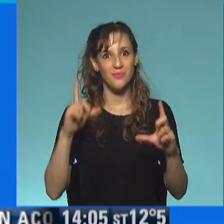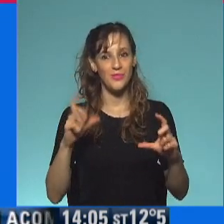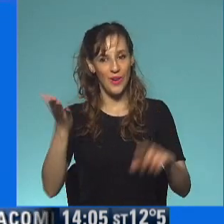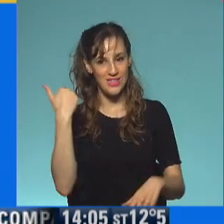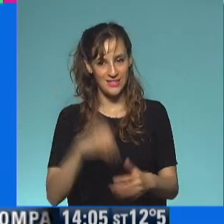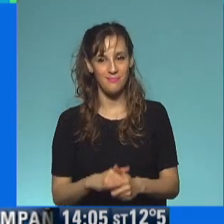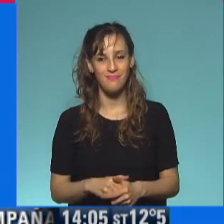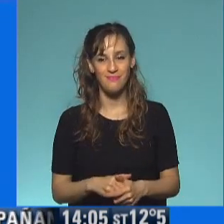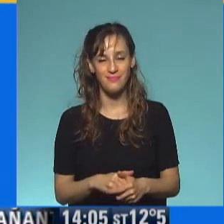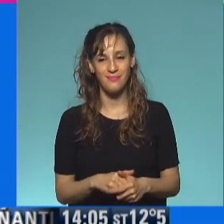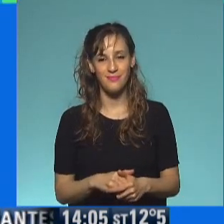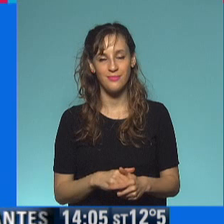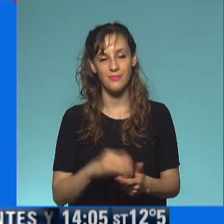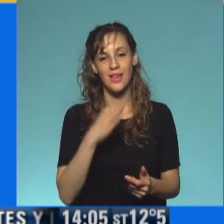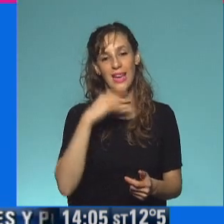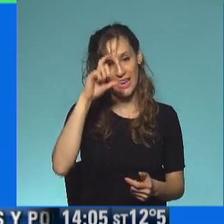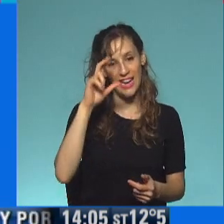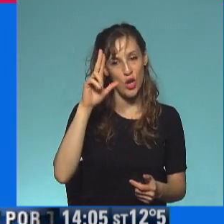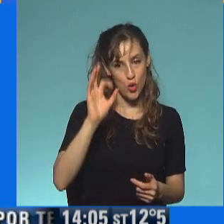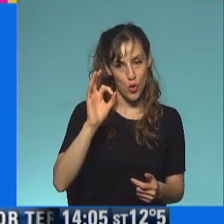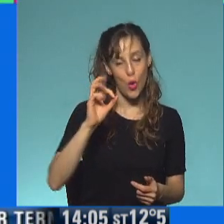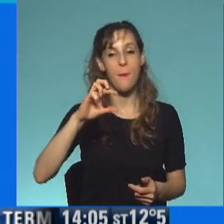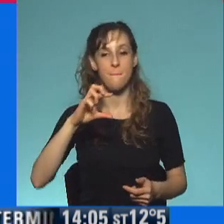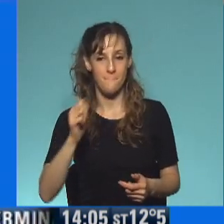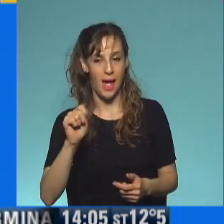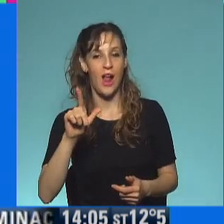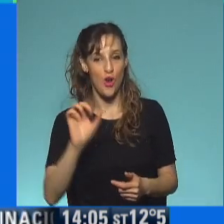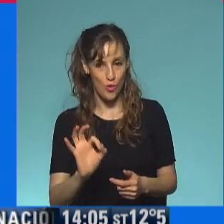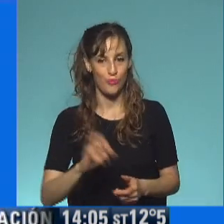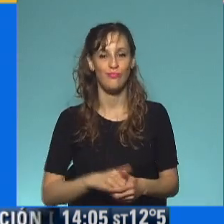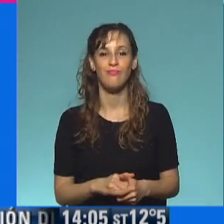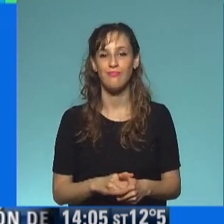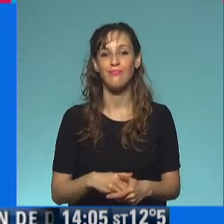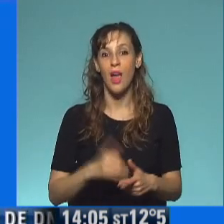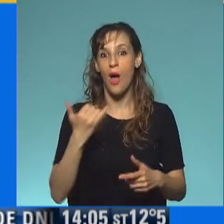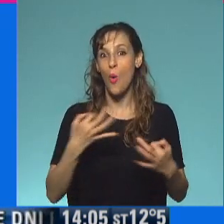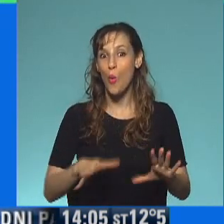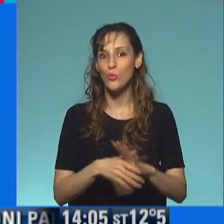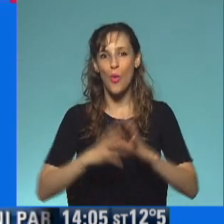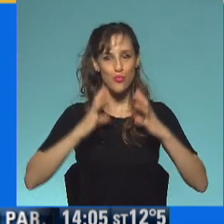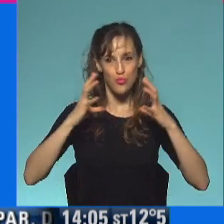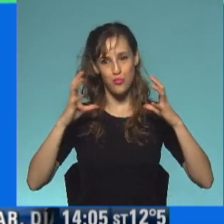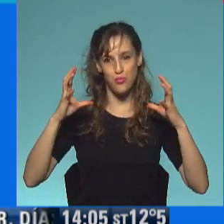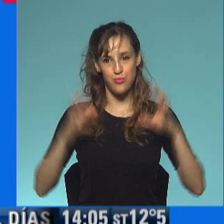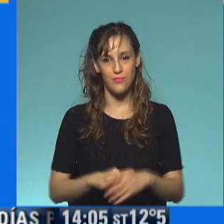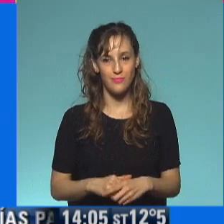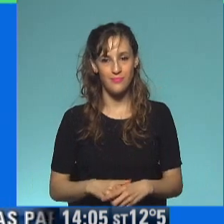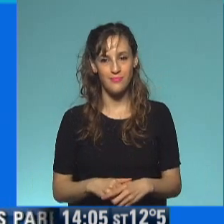Claro. Y Jero y Palo, ahí con unos globos están. ¡Ay, globos! ¡Los voy a reventar! ¡Ay, no